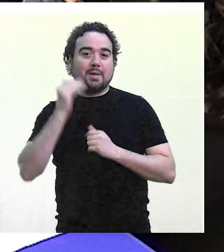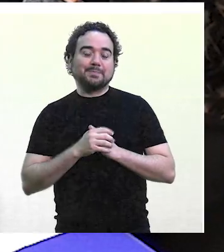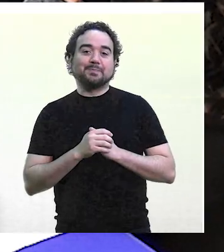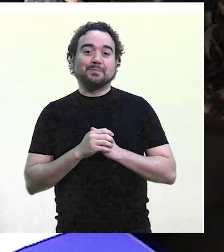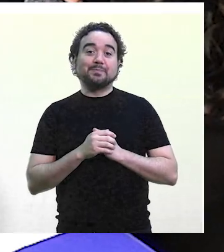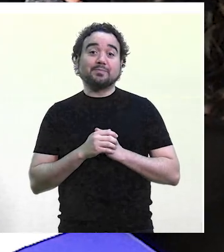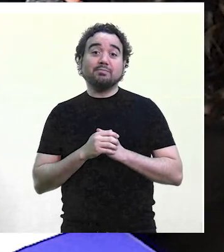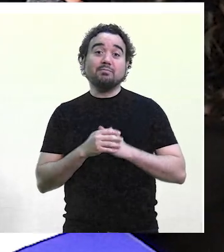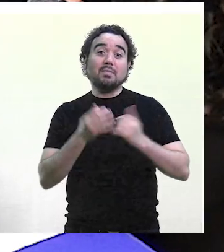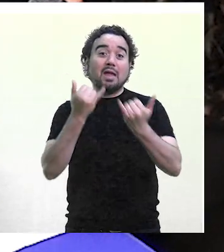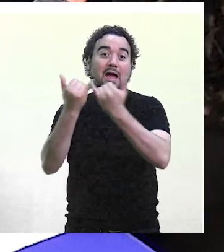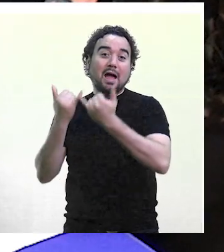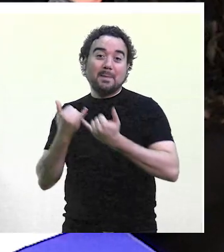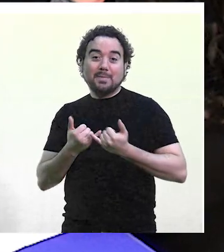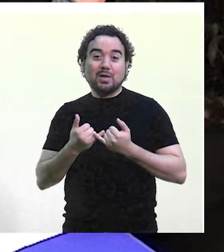de Corea.